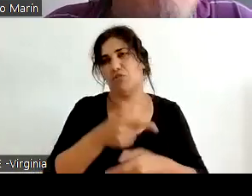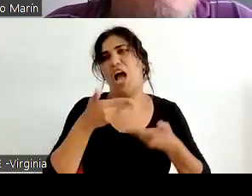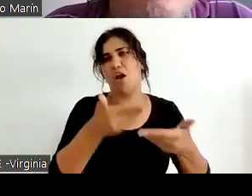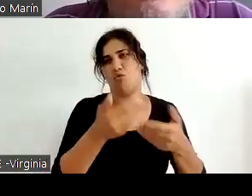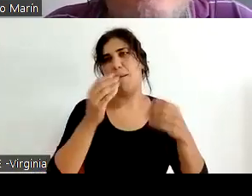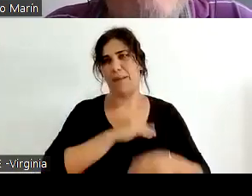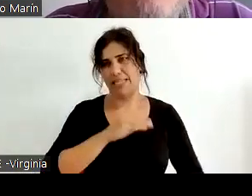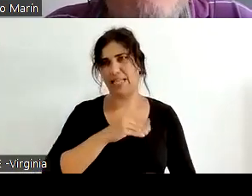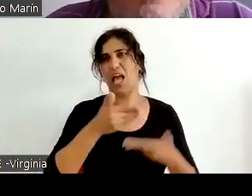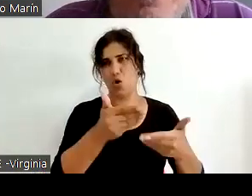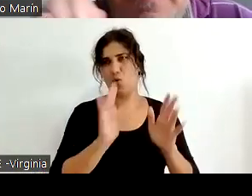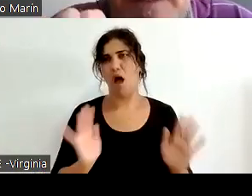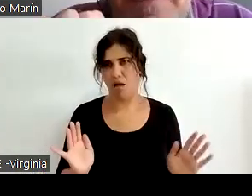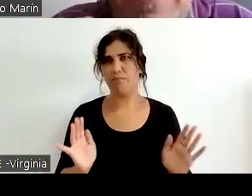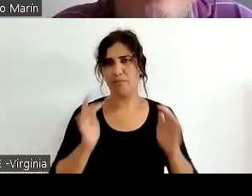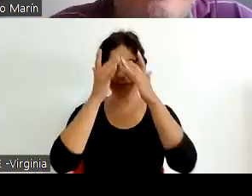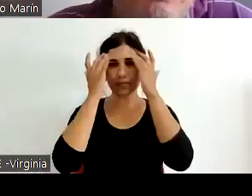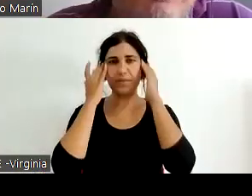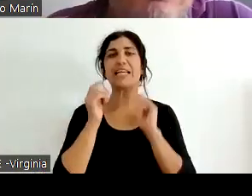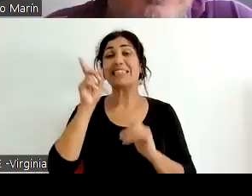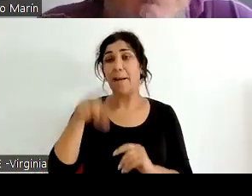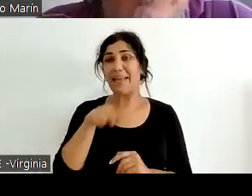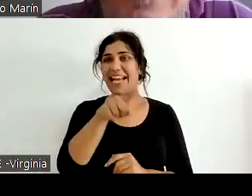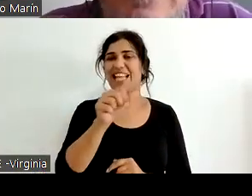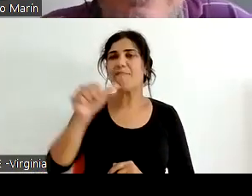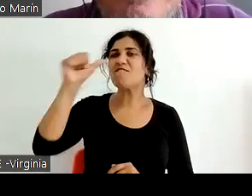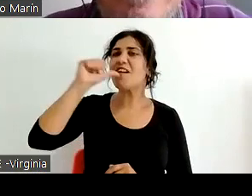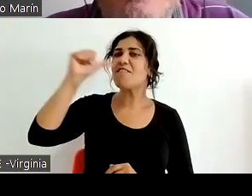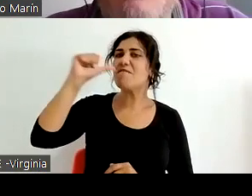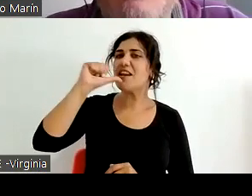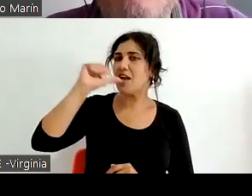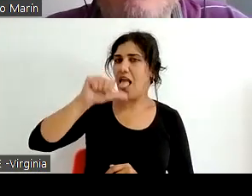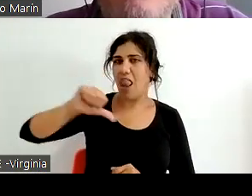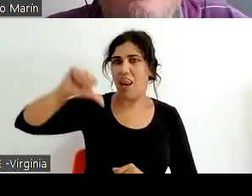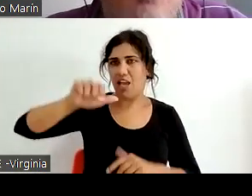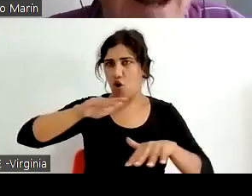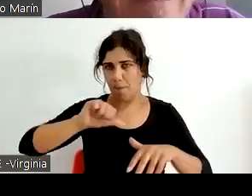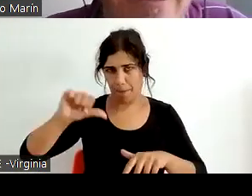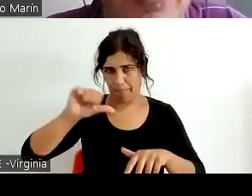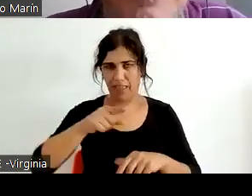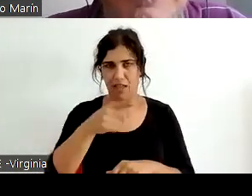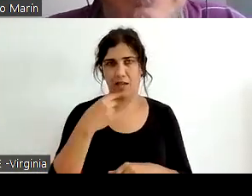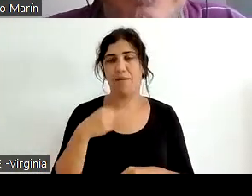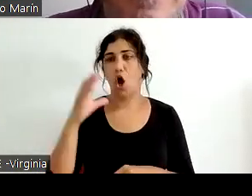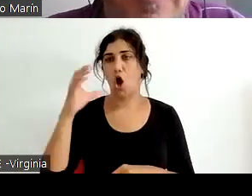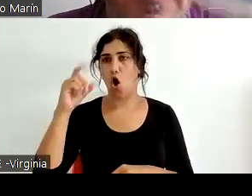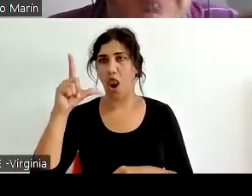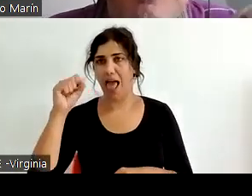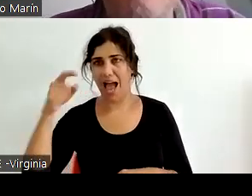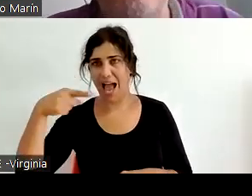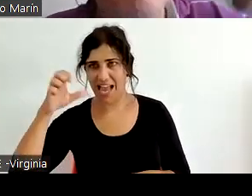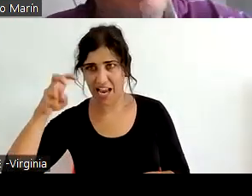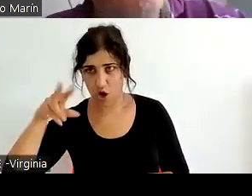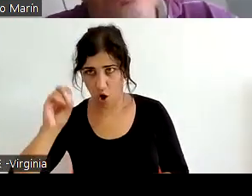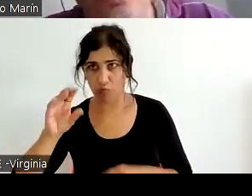Tenemos también el Active Freedom bebible. Aquí lo que vamos a añadir, aparte del colágeno, que sabéis